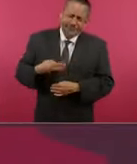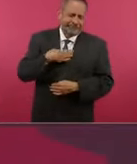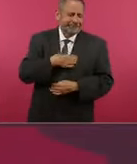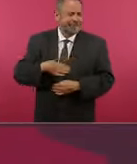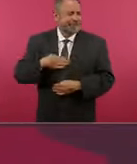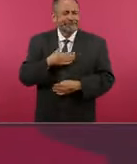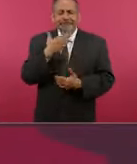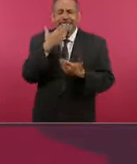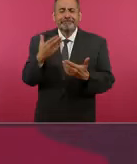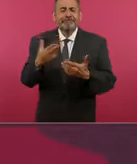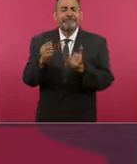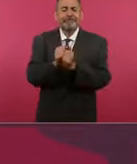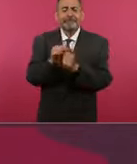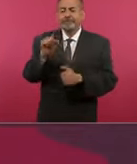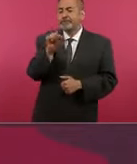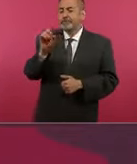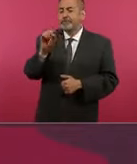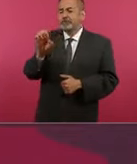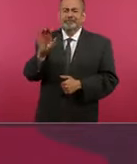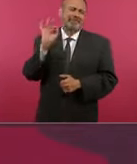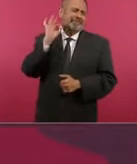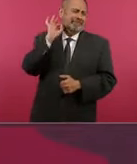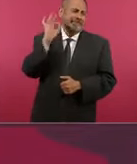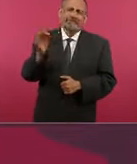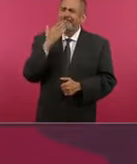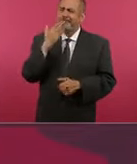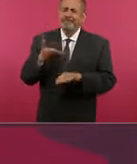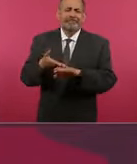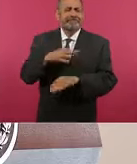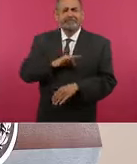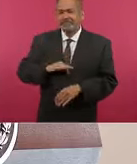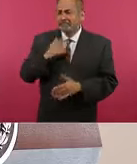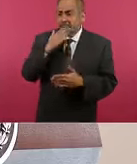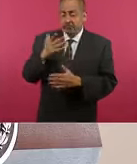les planteé eso, de que